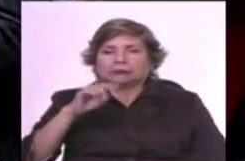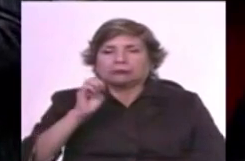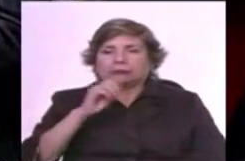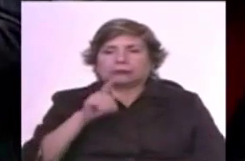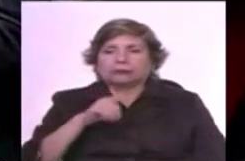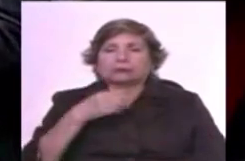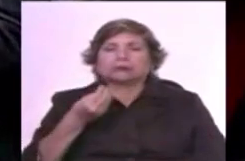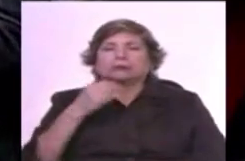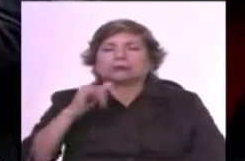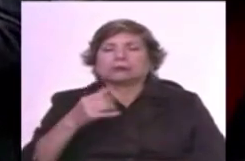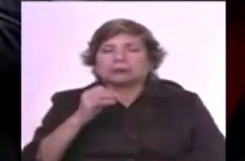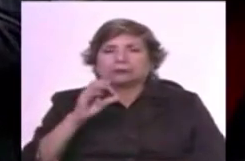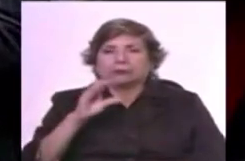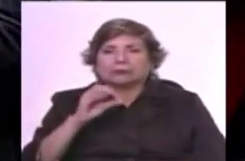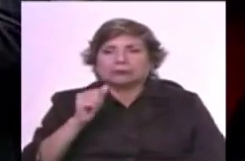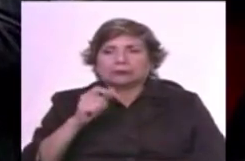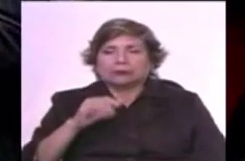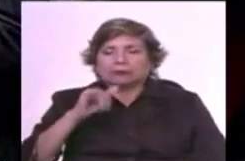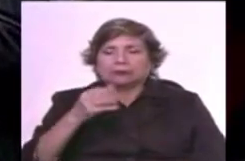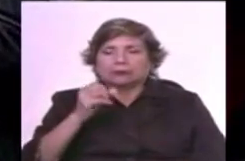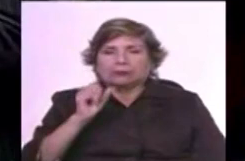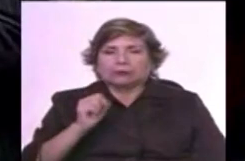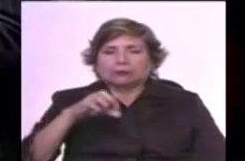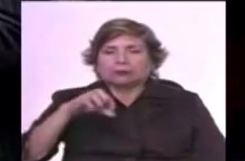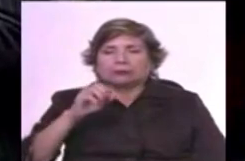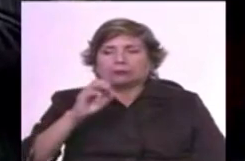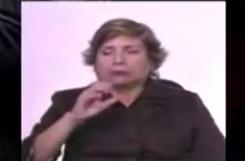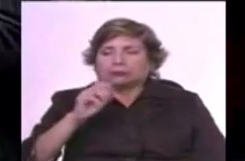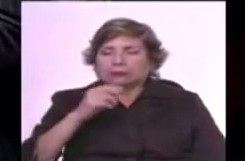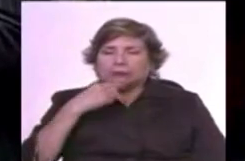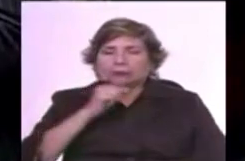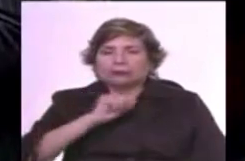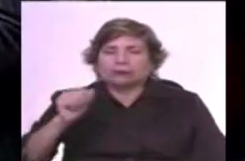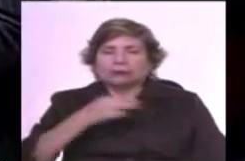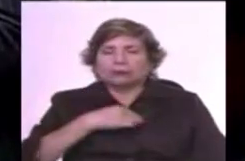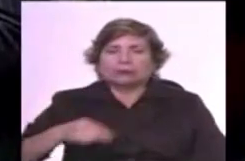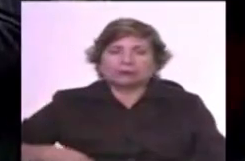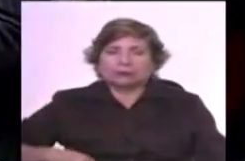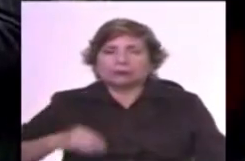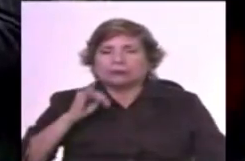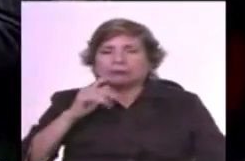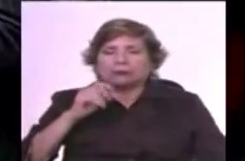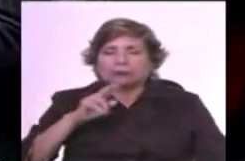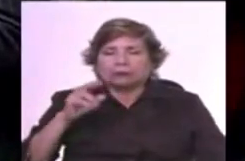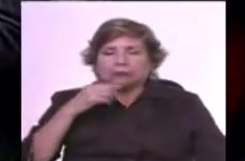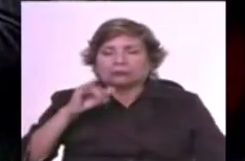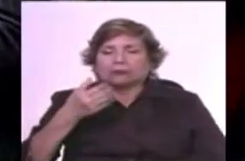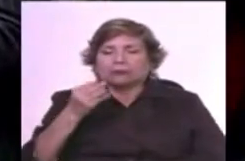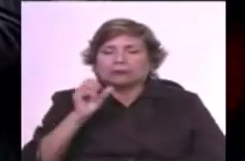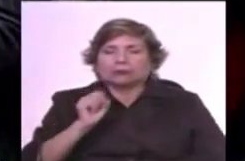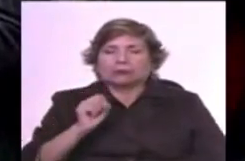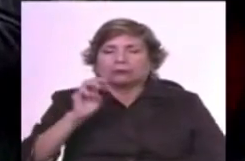lo que está pasando? Pues hay un grupo de parlamentarios que está solicitando que hoy acuda la ministra de Salud,